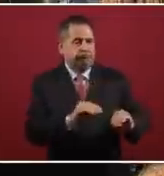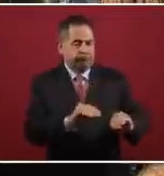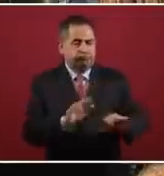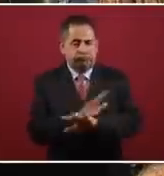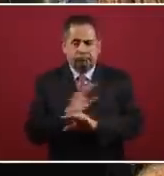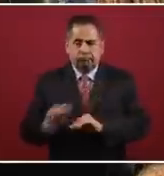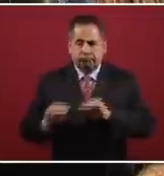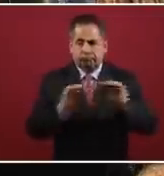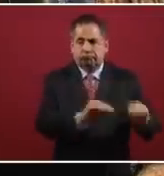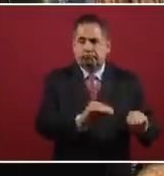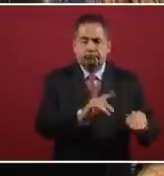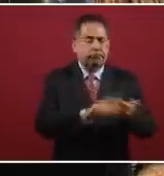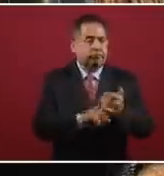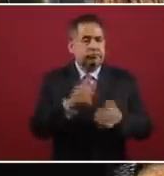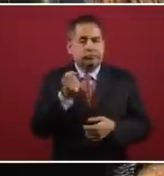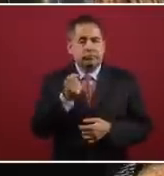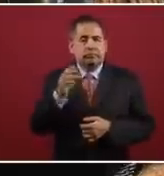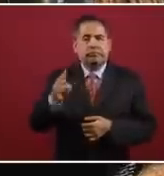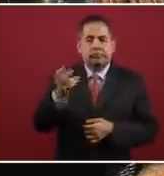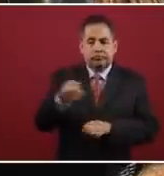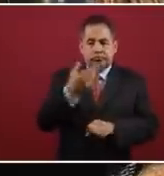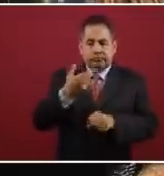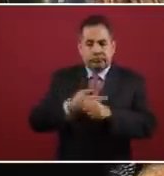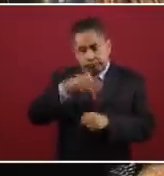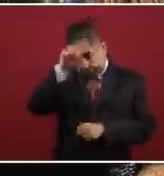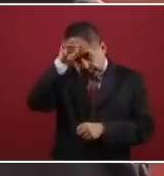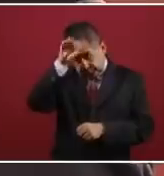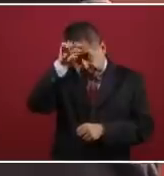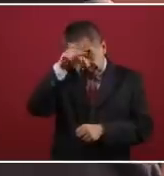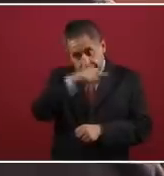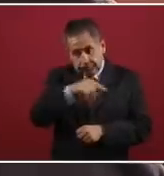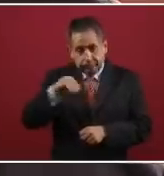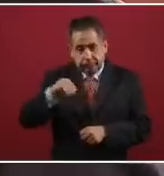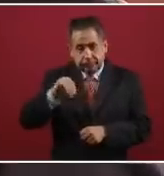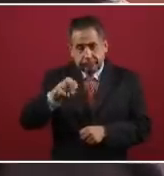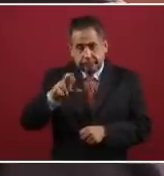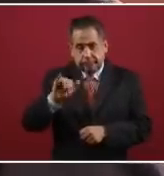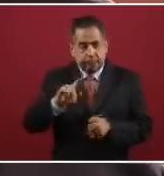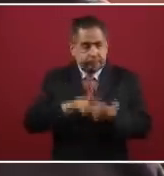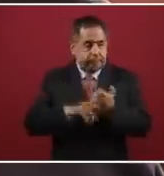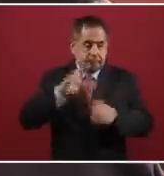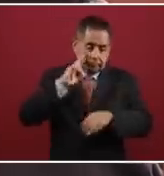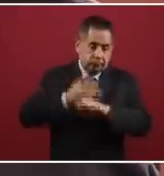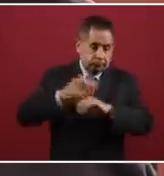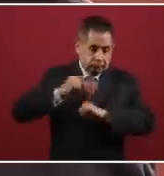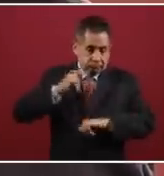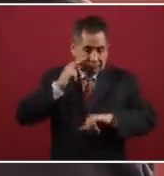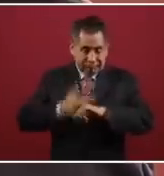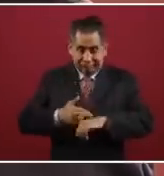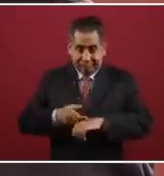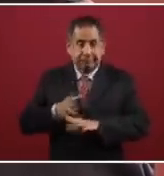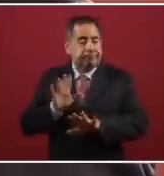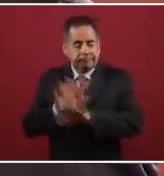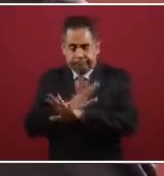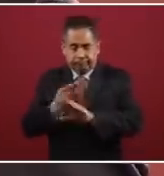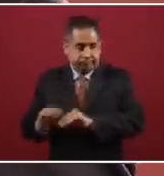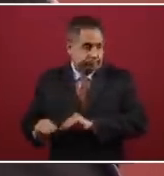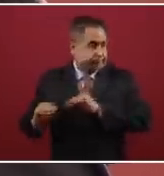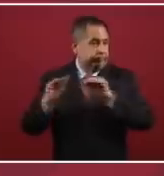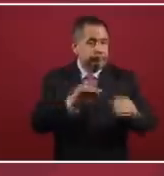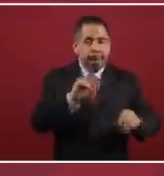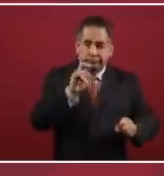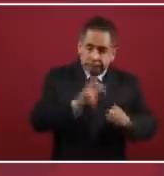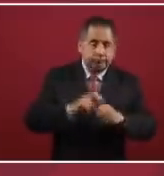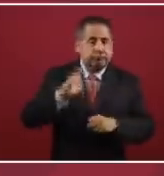El subsecretario de minería, el responsable del gobierno, está en